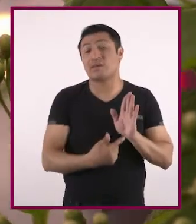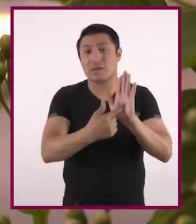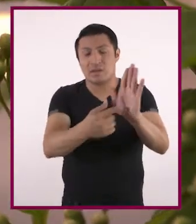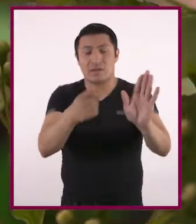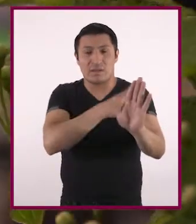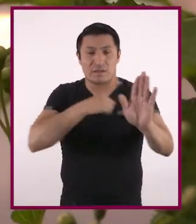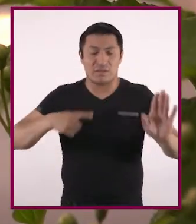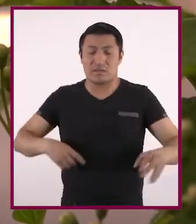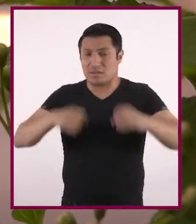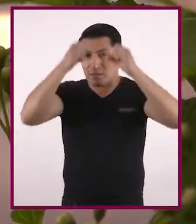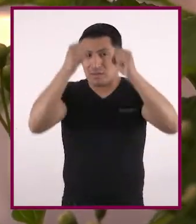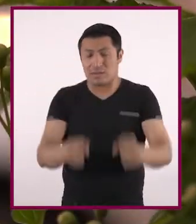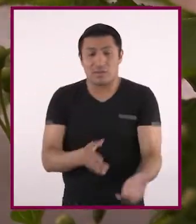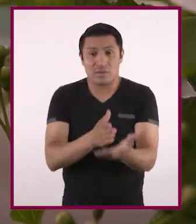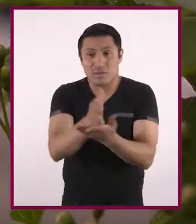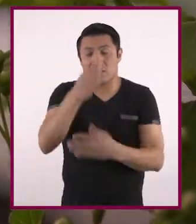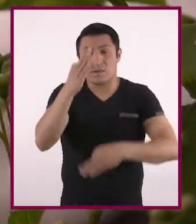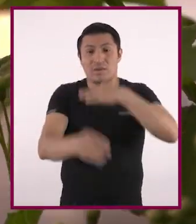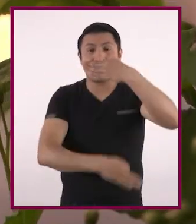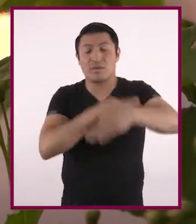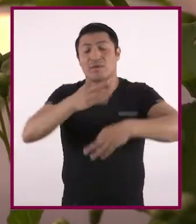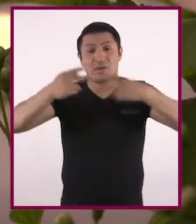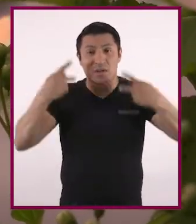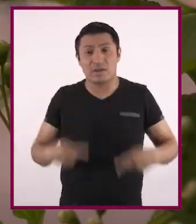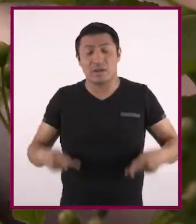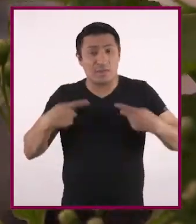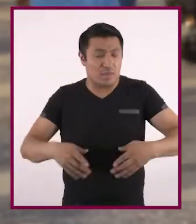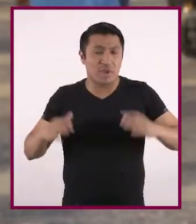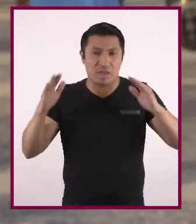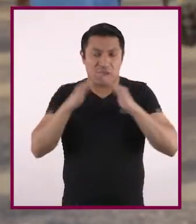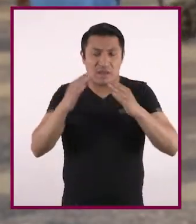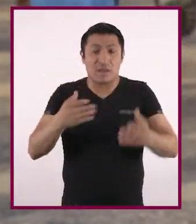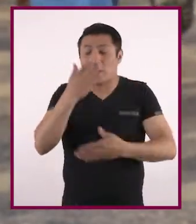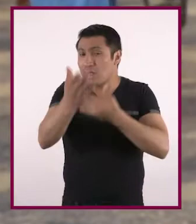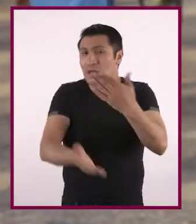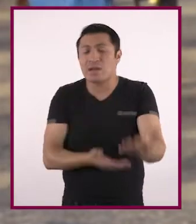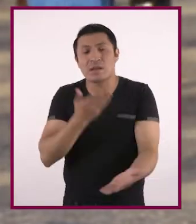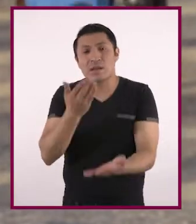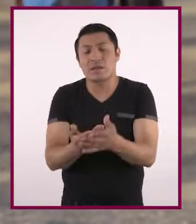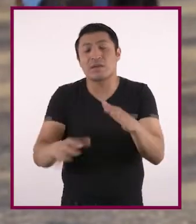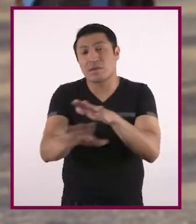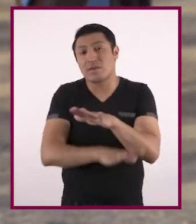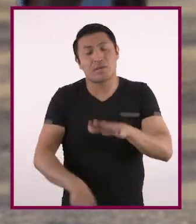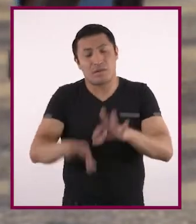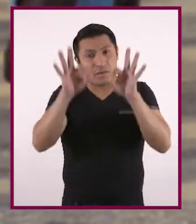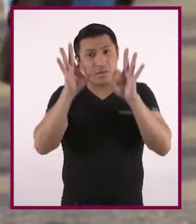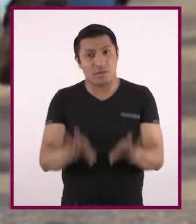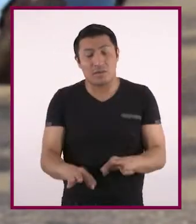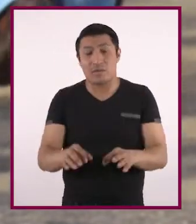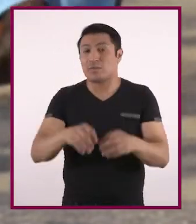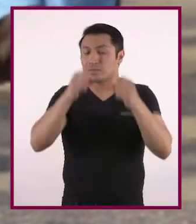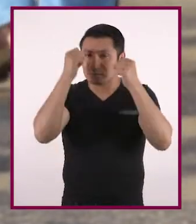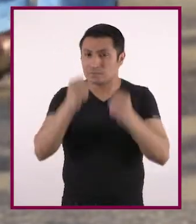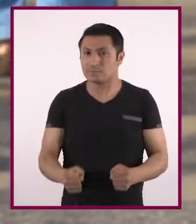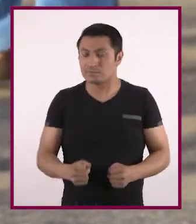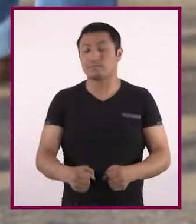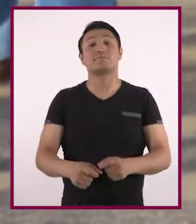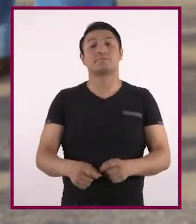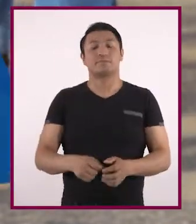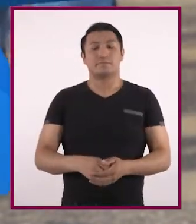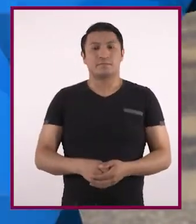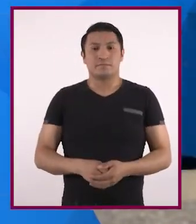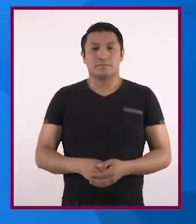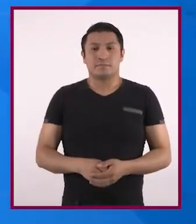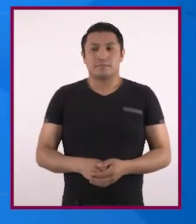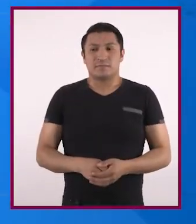se debe asegurar el acceso a todas las personas a viviendas y servicios básicos adecuados, seguros y